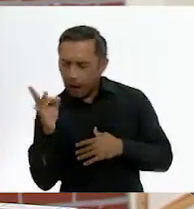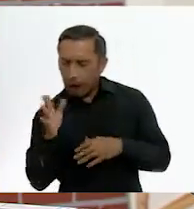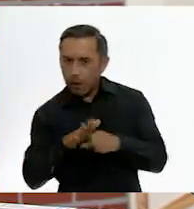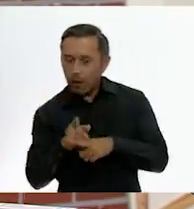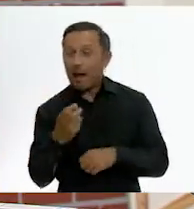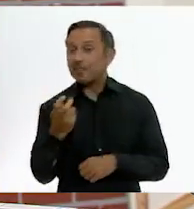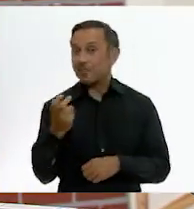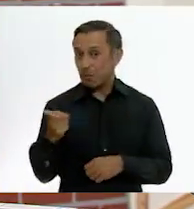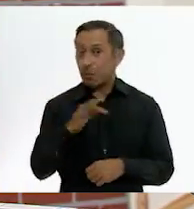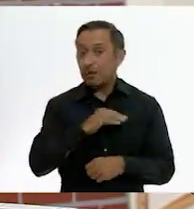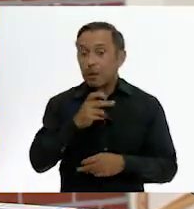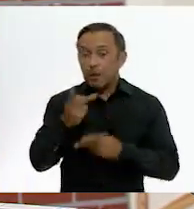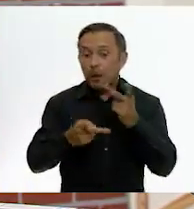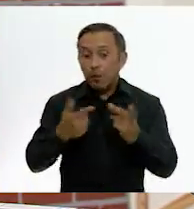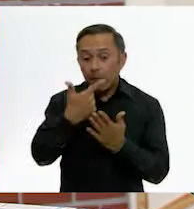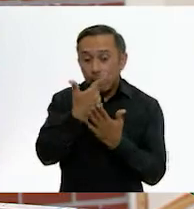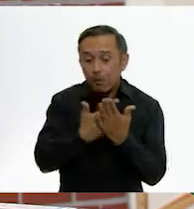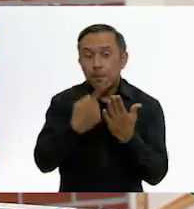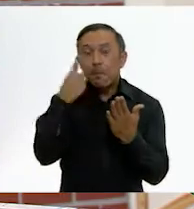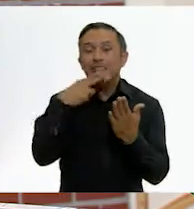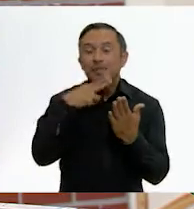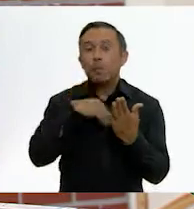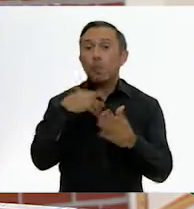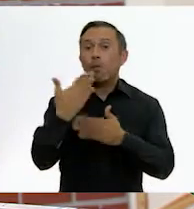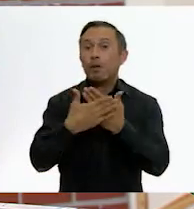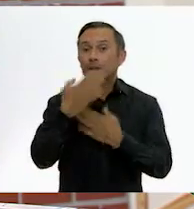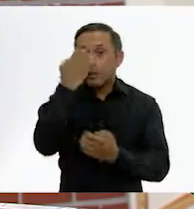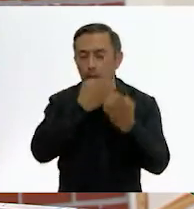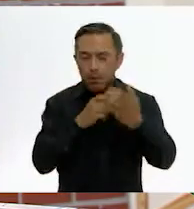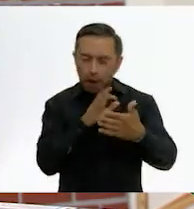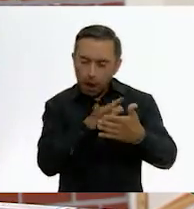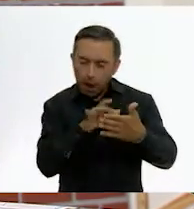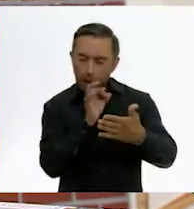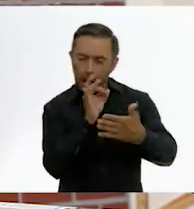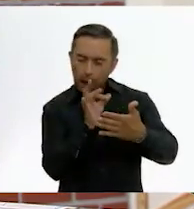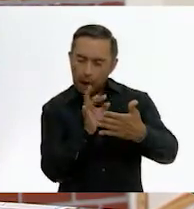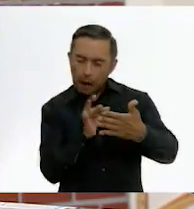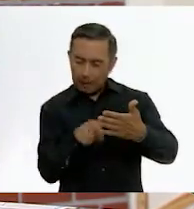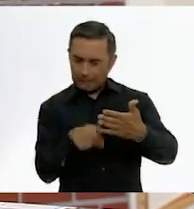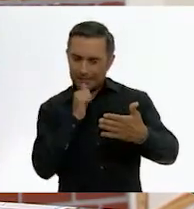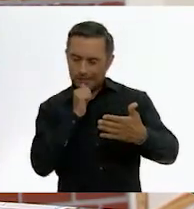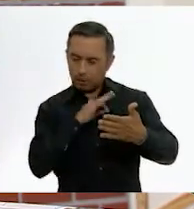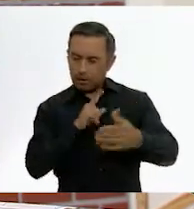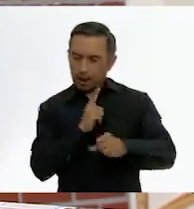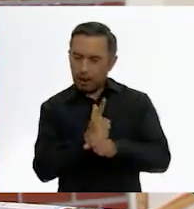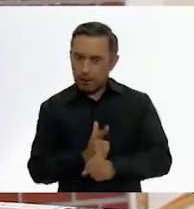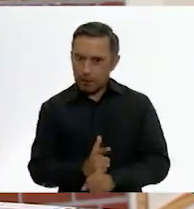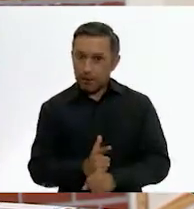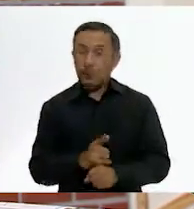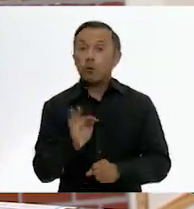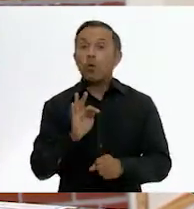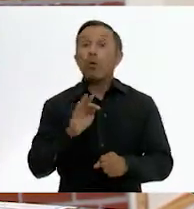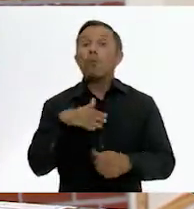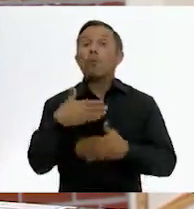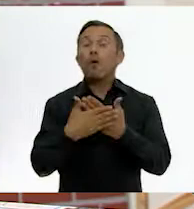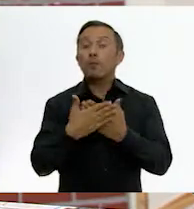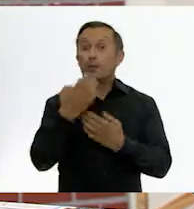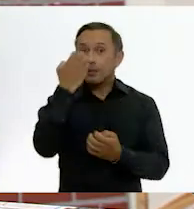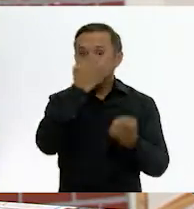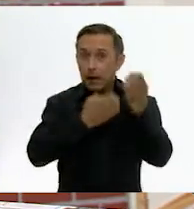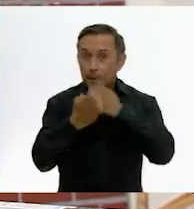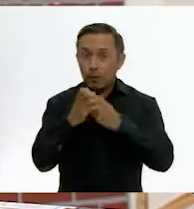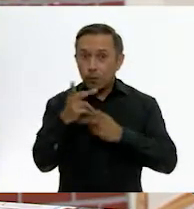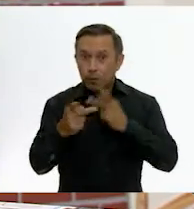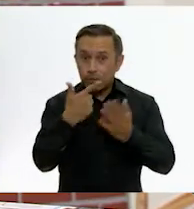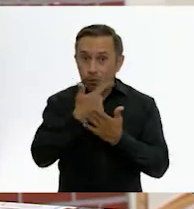mejor para nuestros exámenes no se te olvide que cuando elabora las preguntas ya sea de un cuestionario de un examen todas ellas van